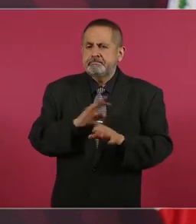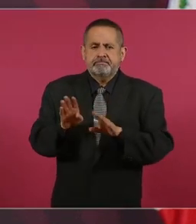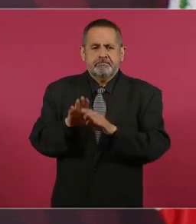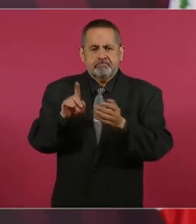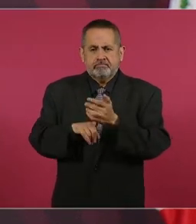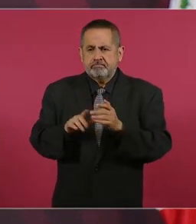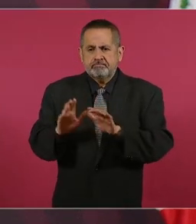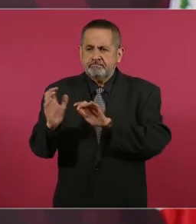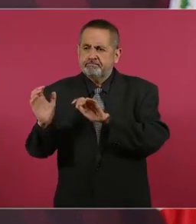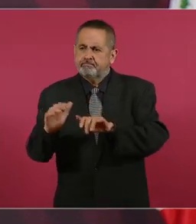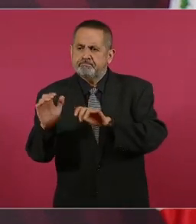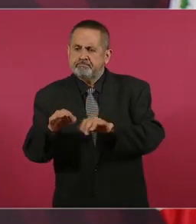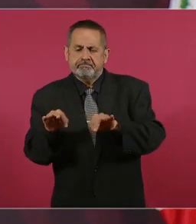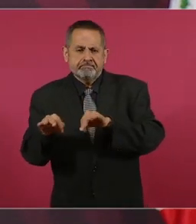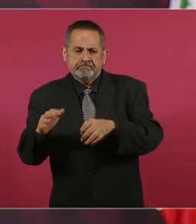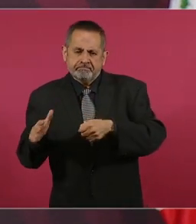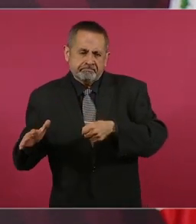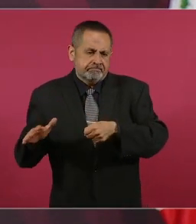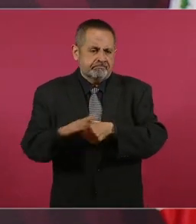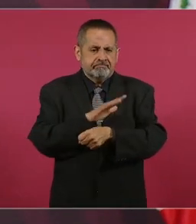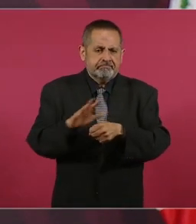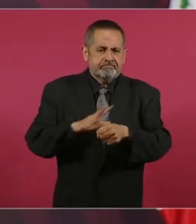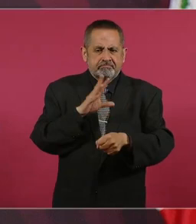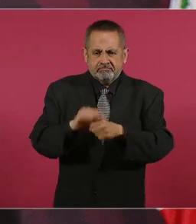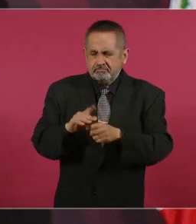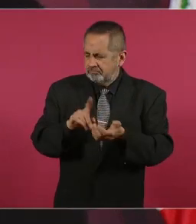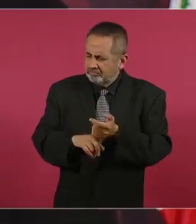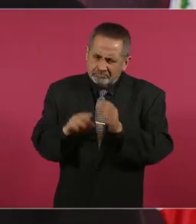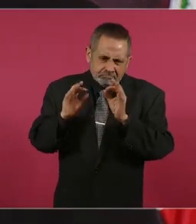empleo pleno, hay trabajo, están